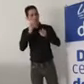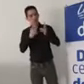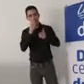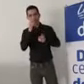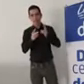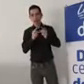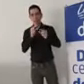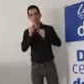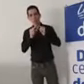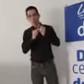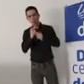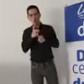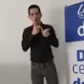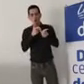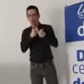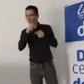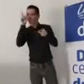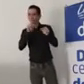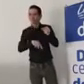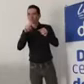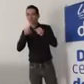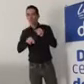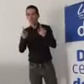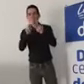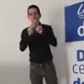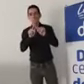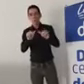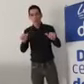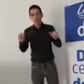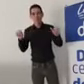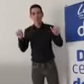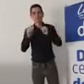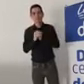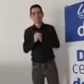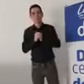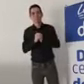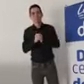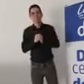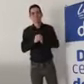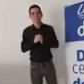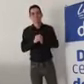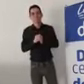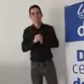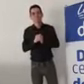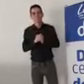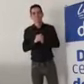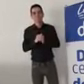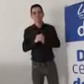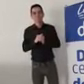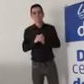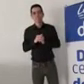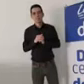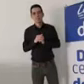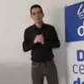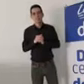a través de las ideas. Y en este caso los jóvenes tenían una participación indiscutible. Yo creo que en este caso